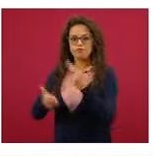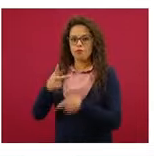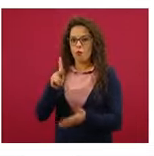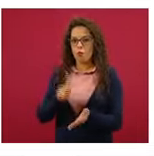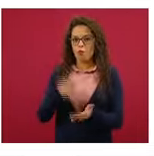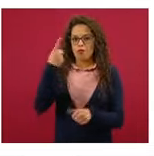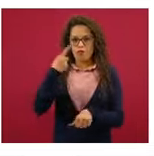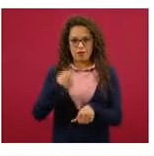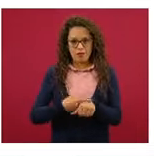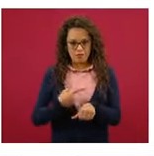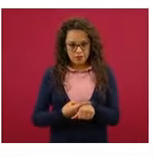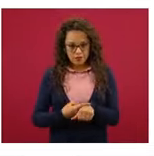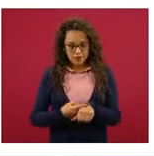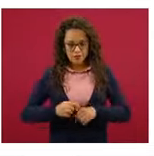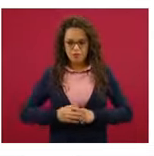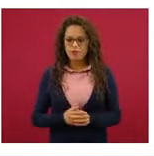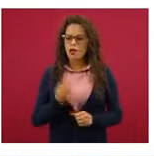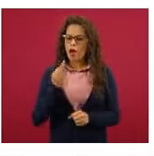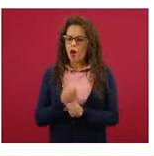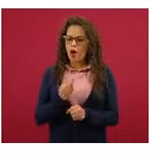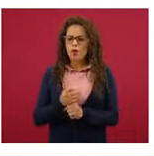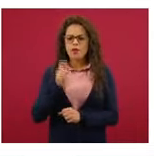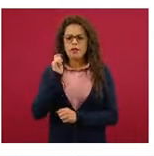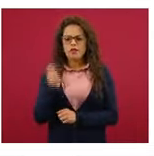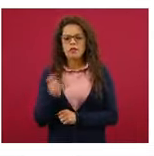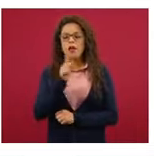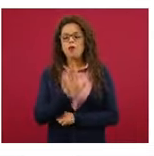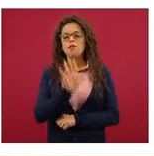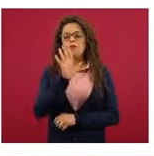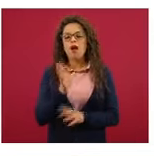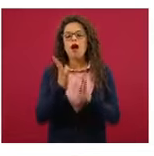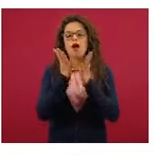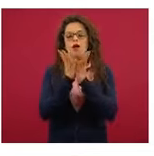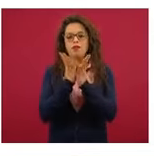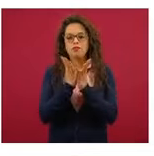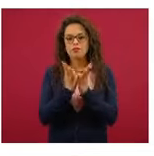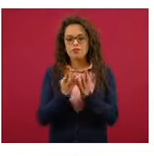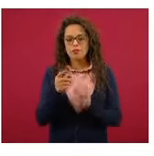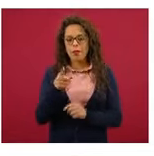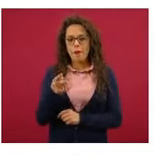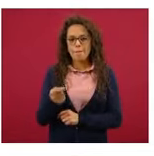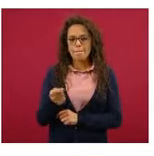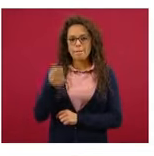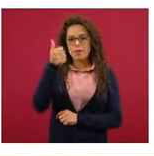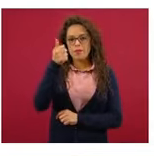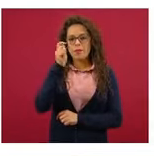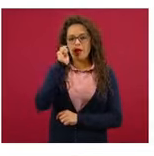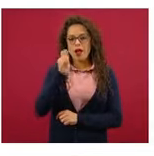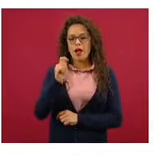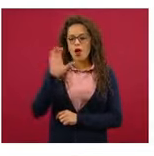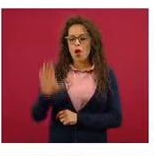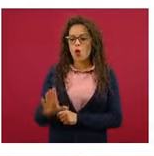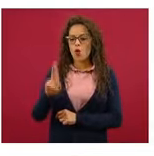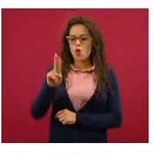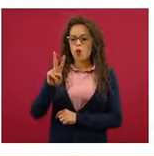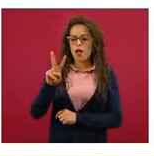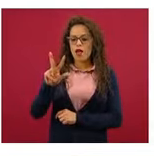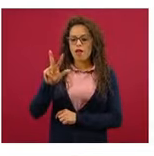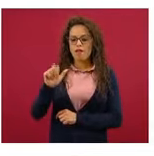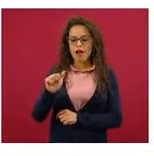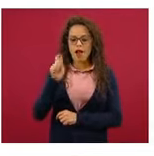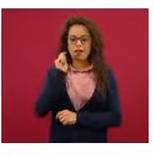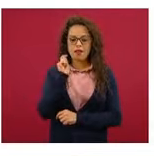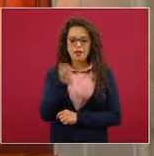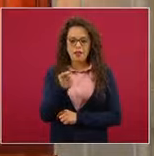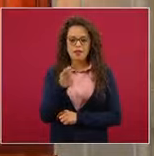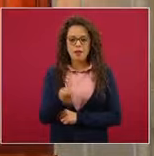en este momento está en la parte de resolución de su primera curva epidémica, o sea, de su primer, en su